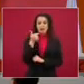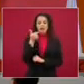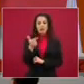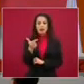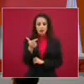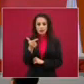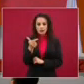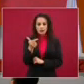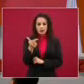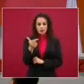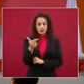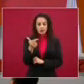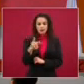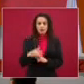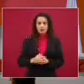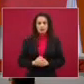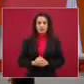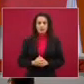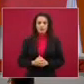7.